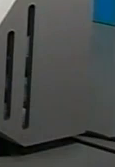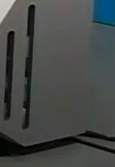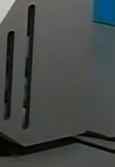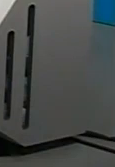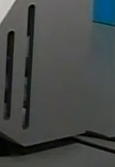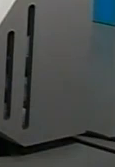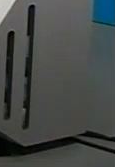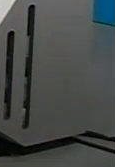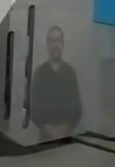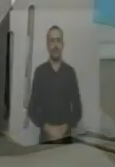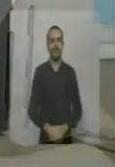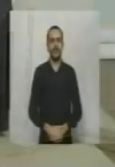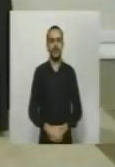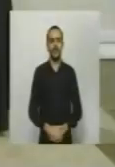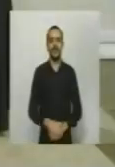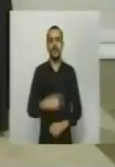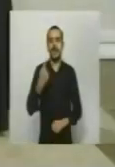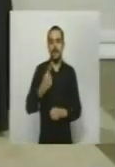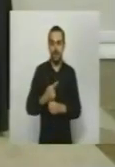la conferencia de prensa.